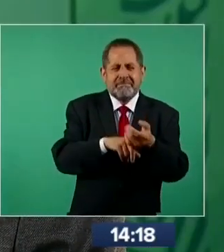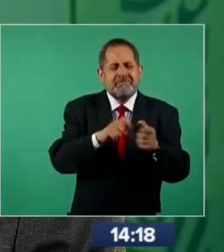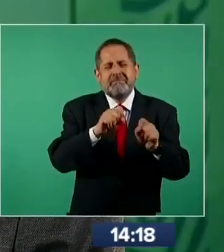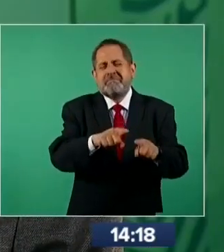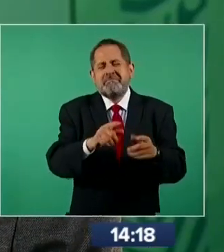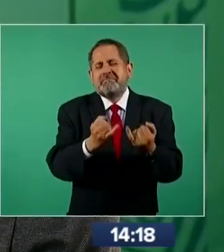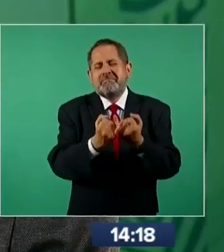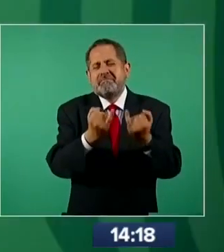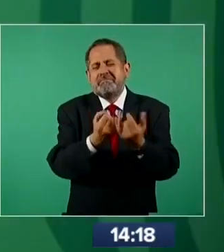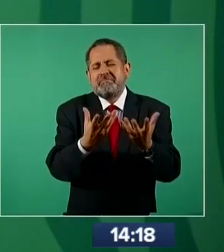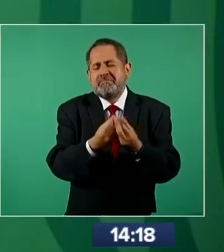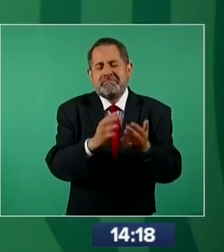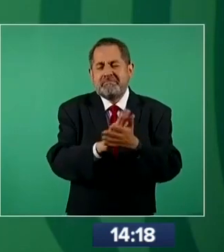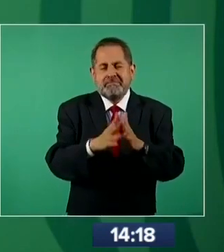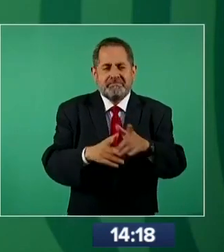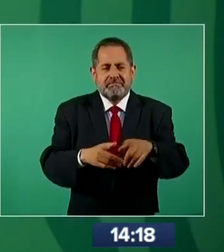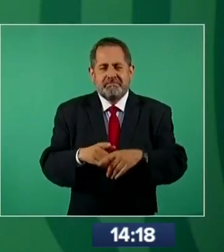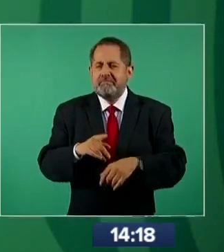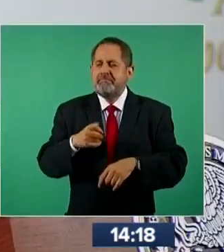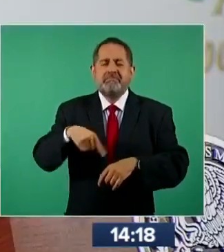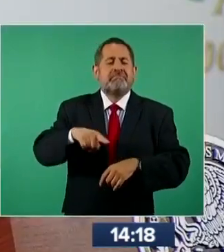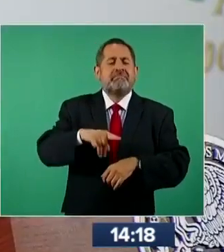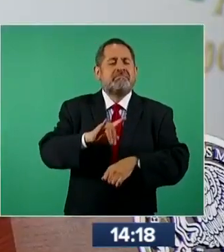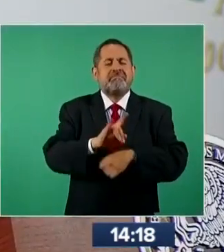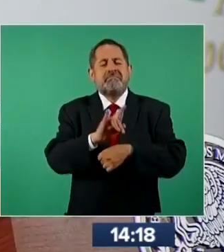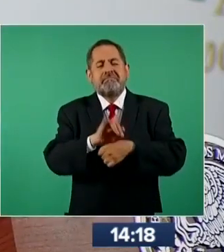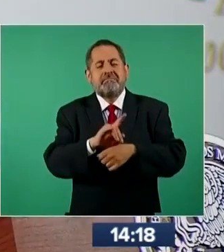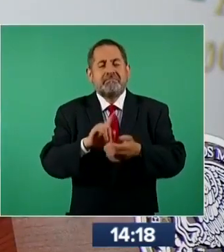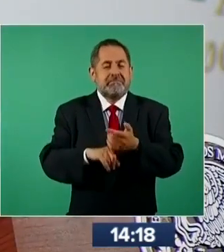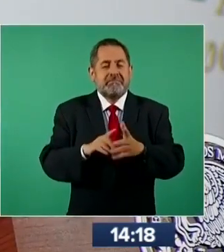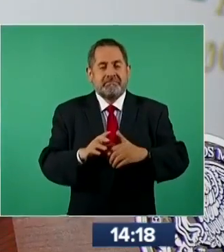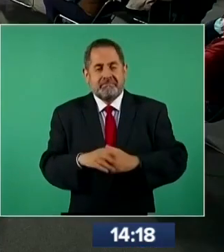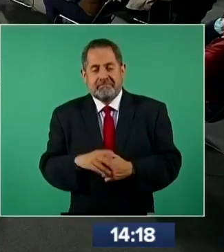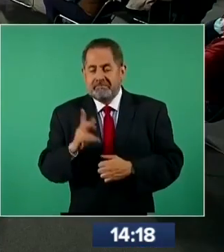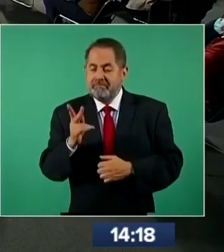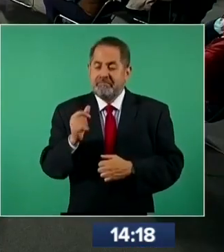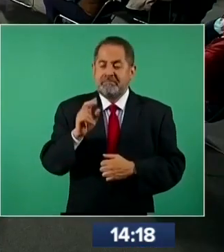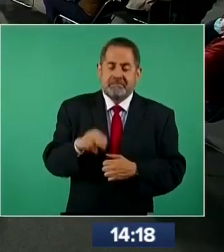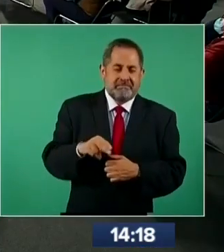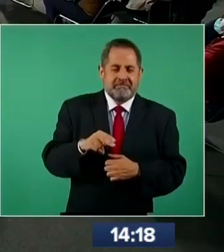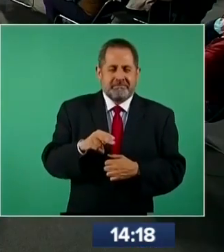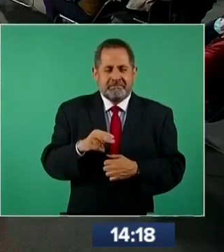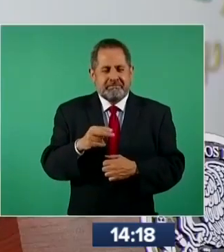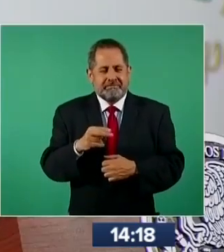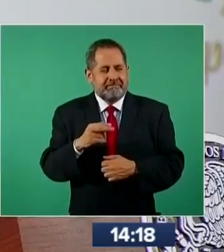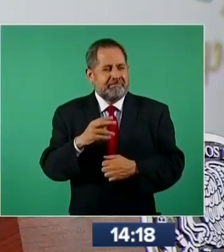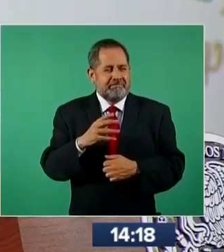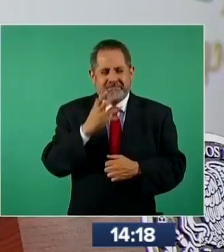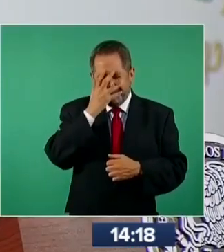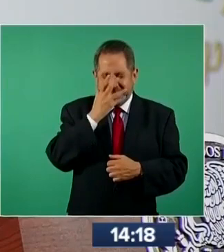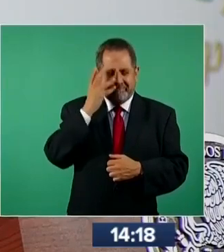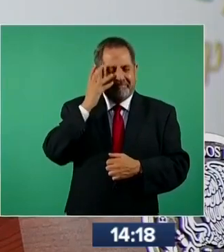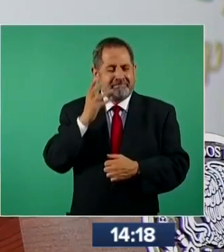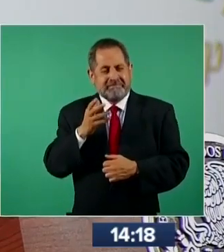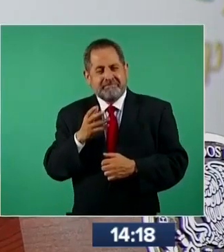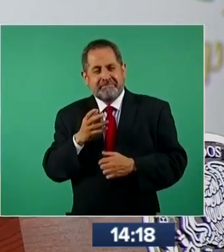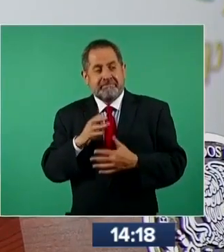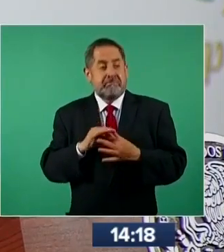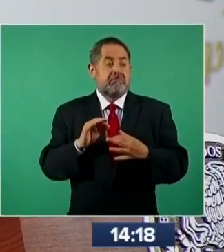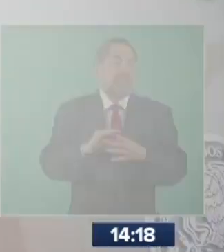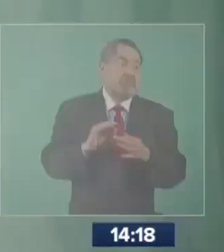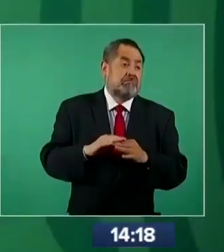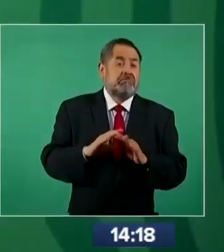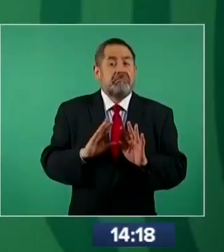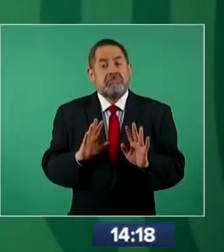extremistas de España, ¿no? Del Vox, se unieron con el PAN, porque son lo mismo, ¿no? Nada más que